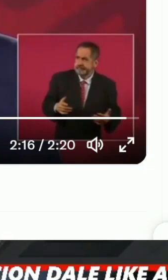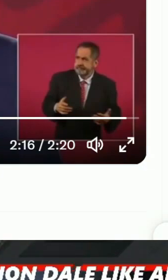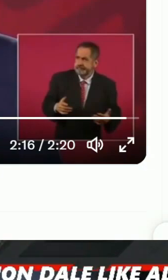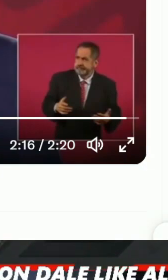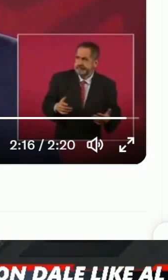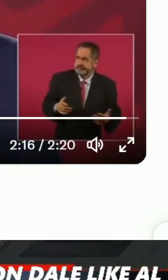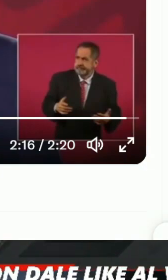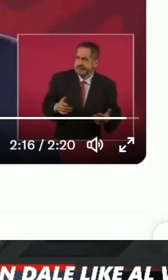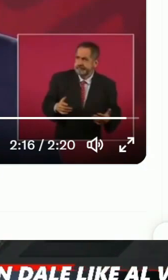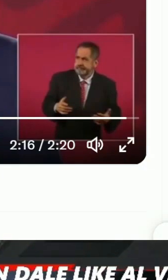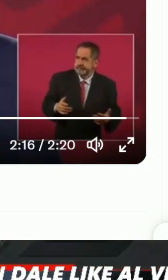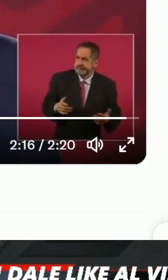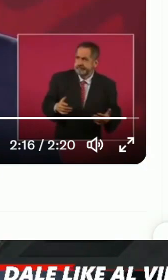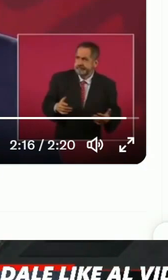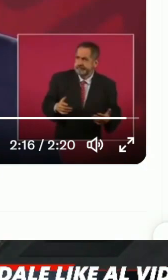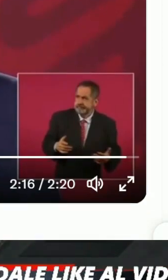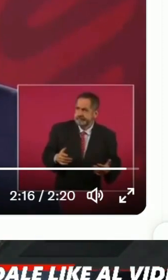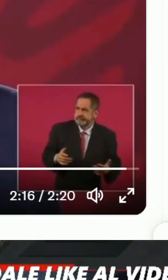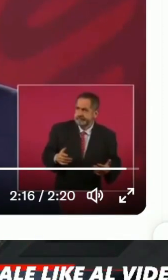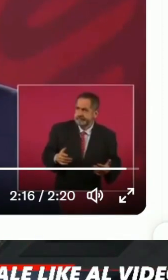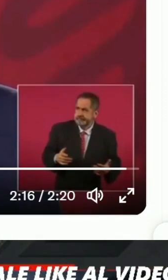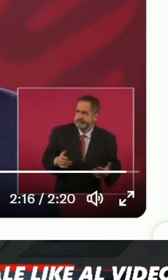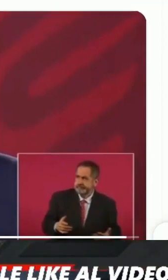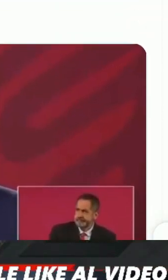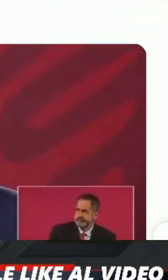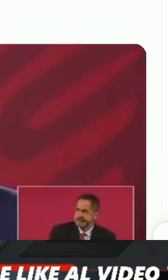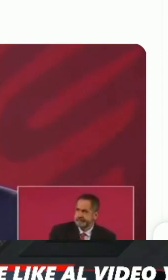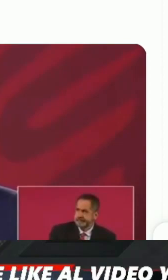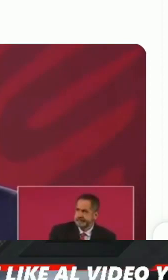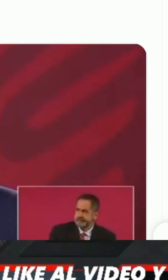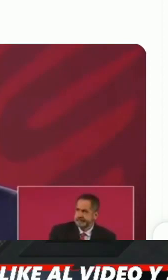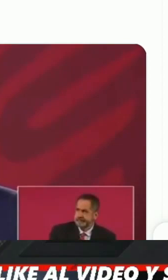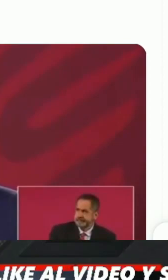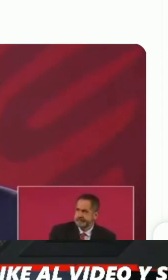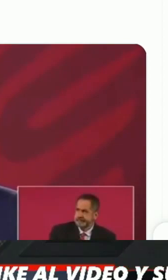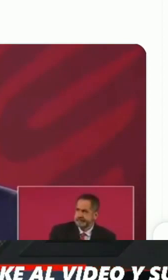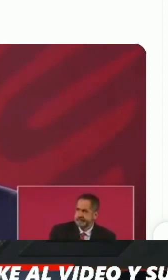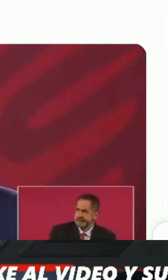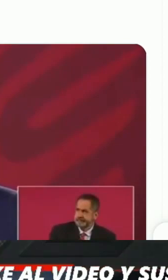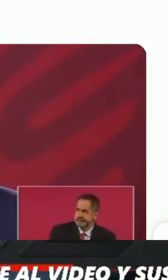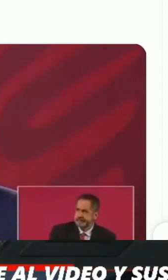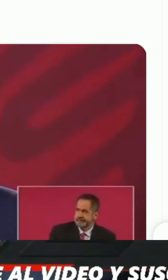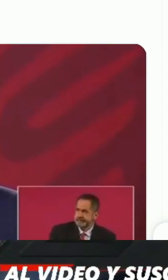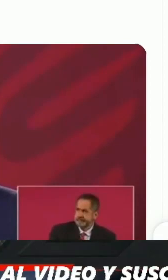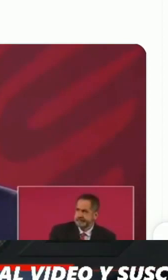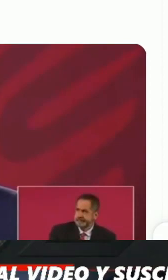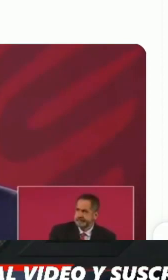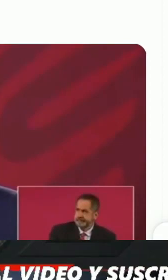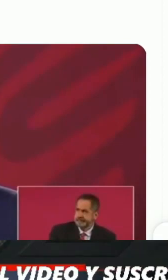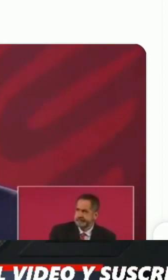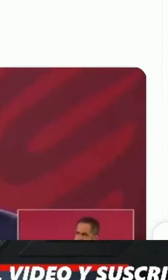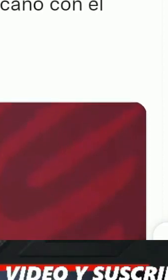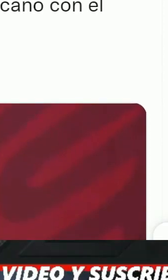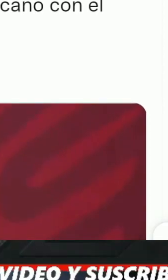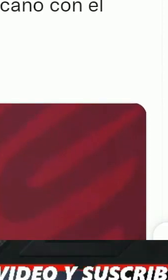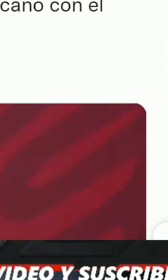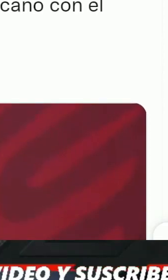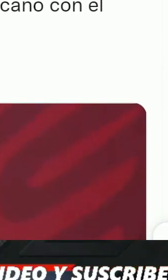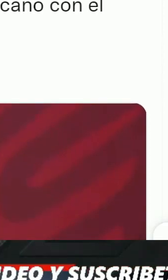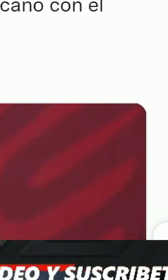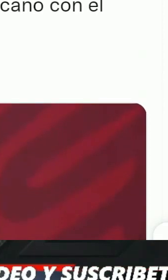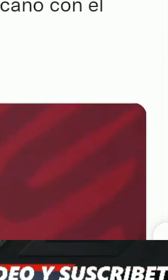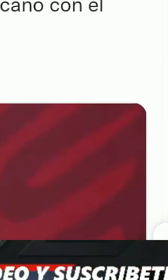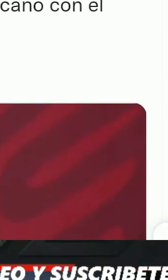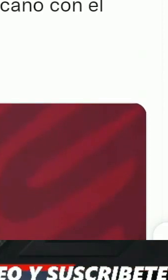pues siempre pues saliendo de, a desinformar todos estos conservadores, vean nada más, y el presidente Andrés Manuel López Obrador